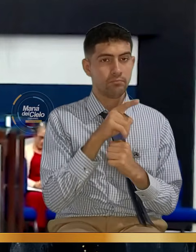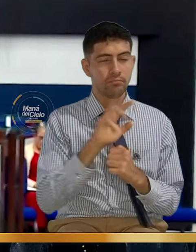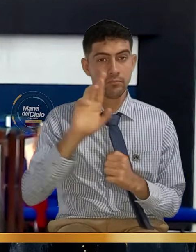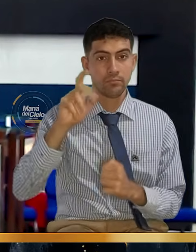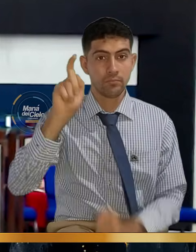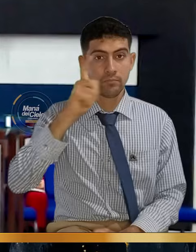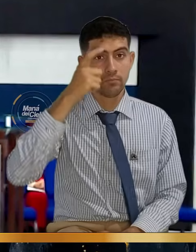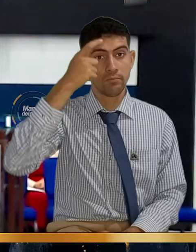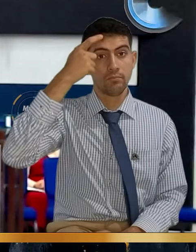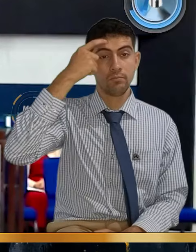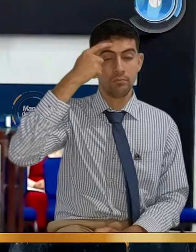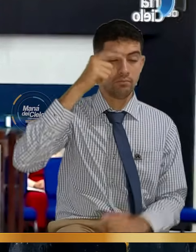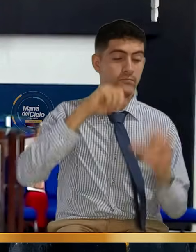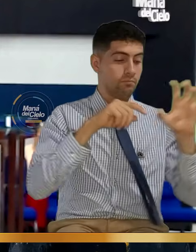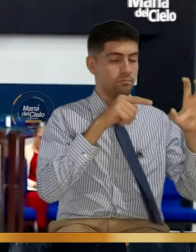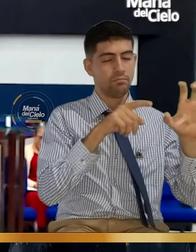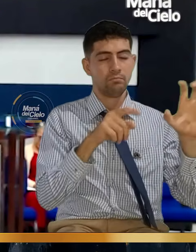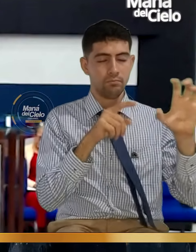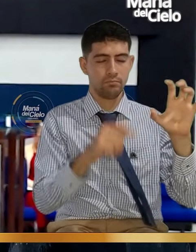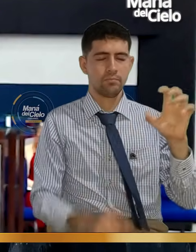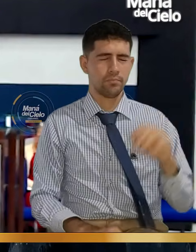no nos desamparará.